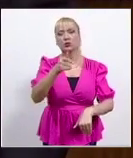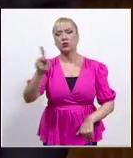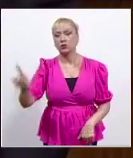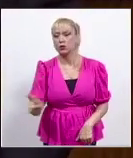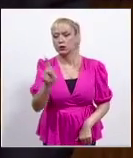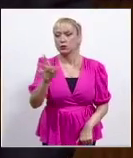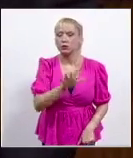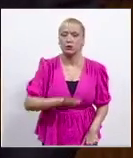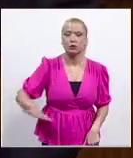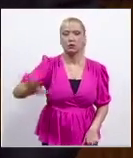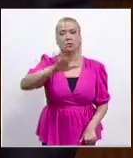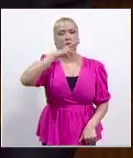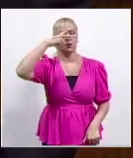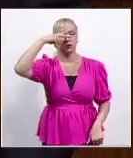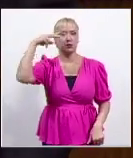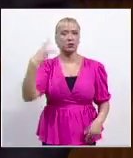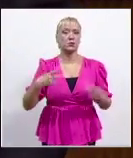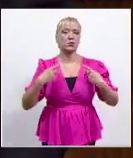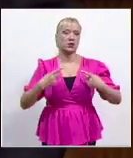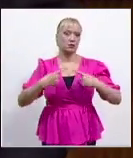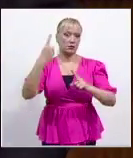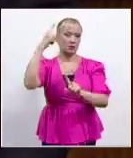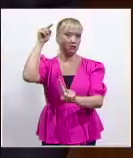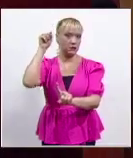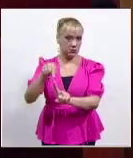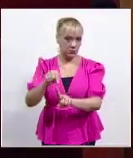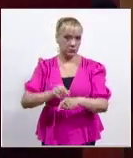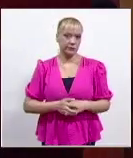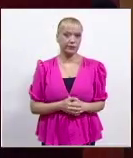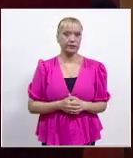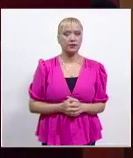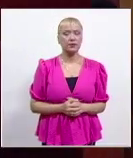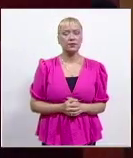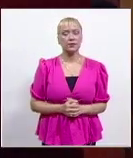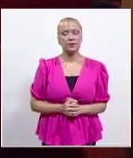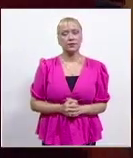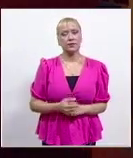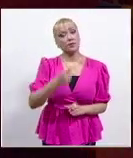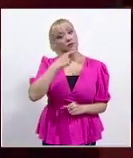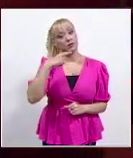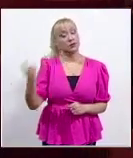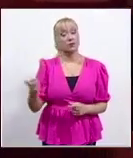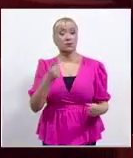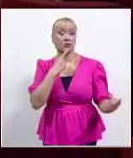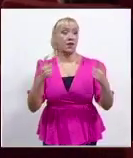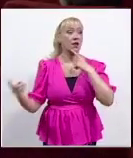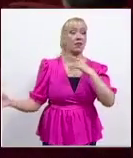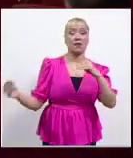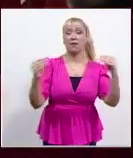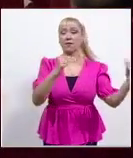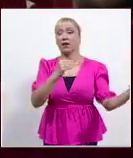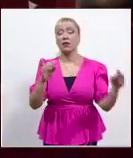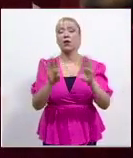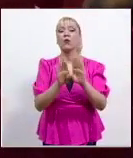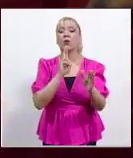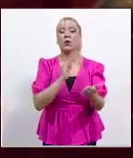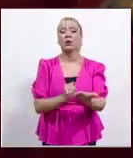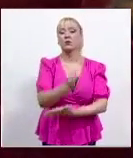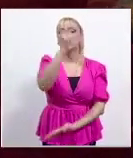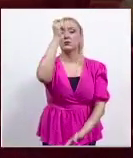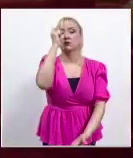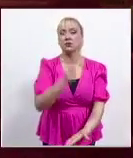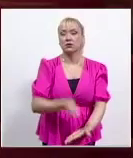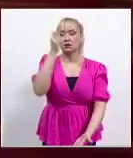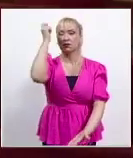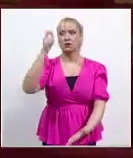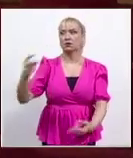pueblo a la cual representa. Indicó que el debate público sobre las decisiones judiciales